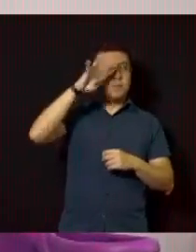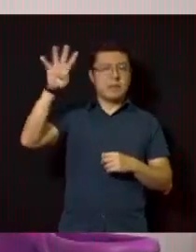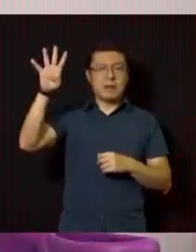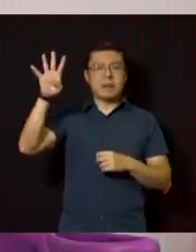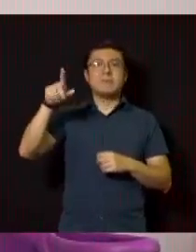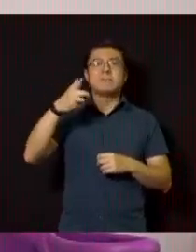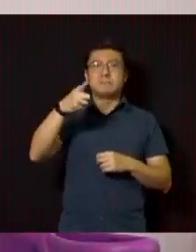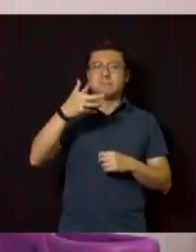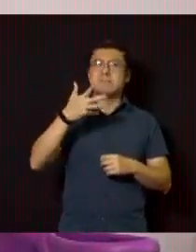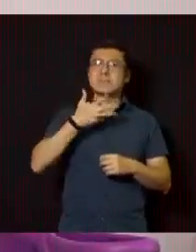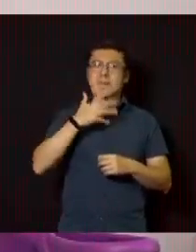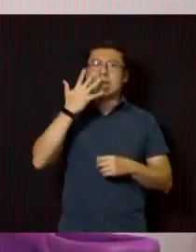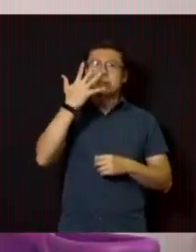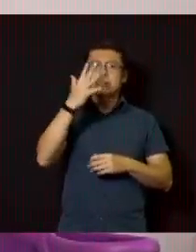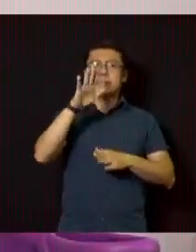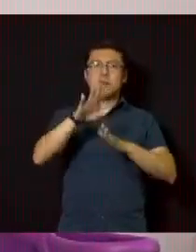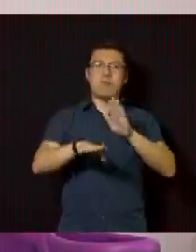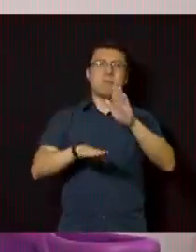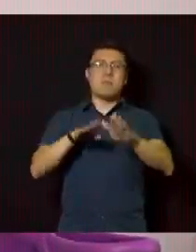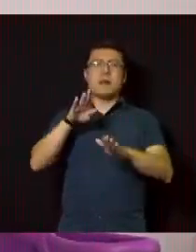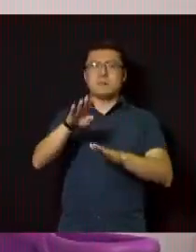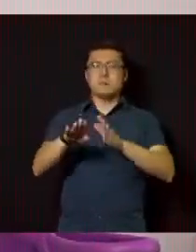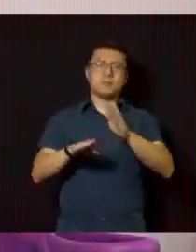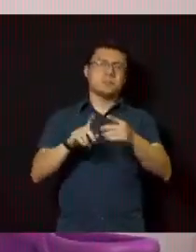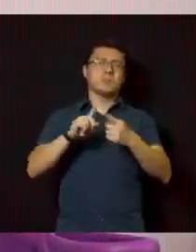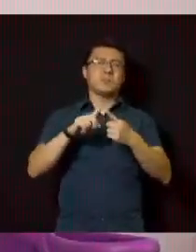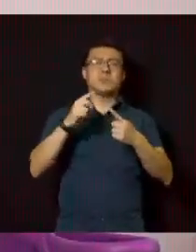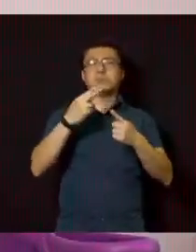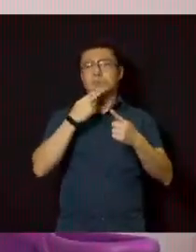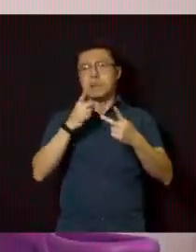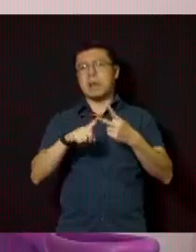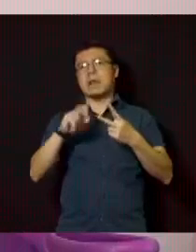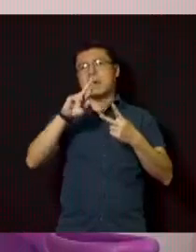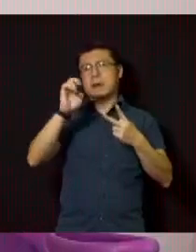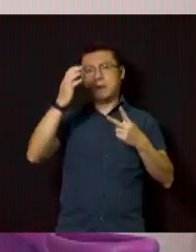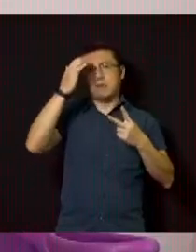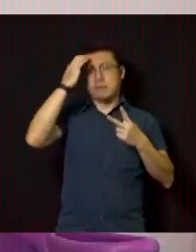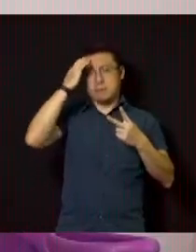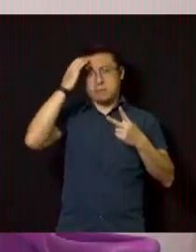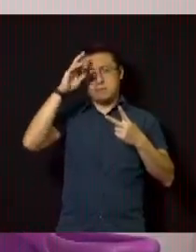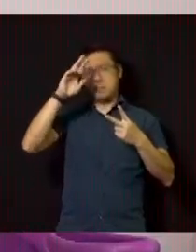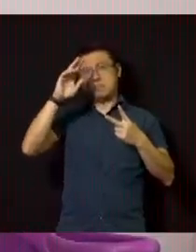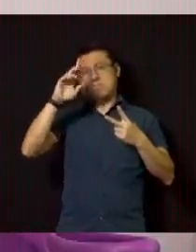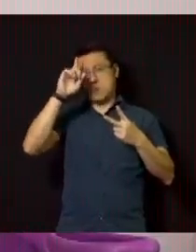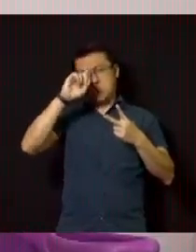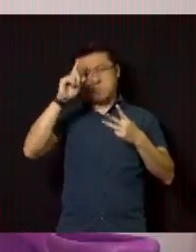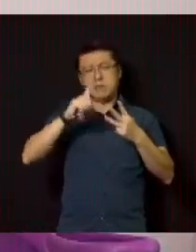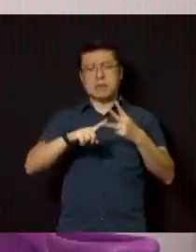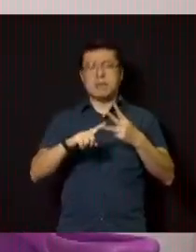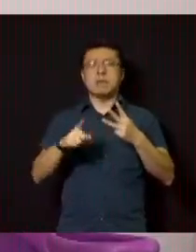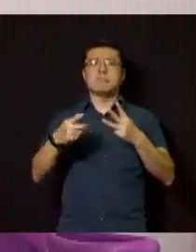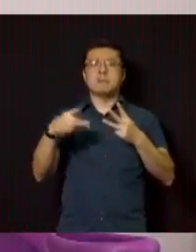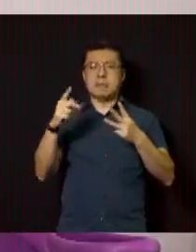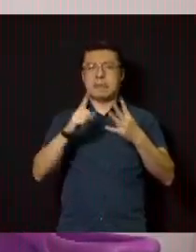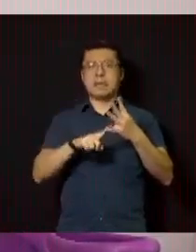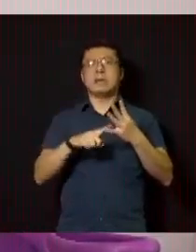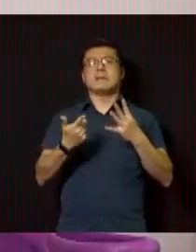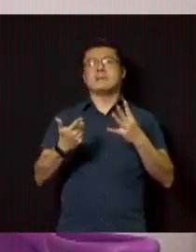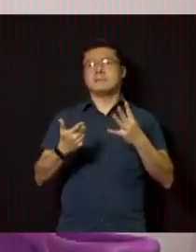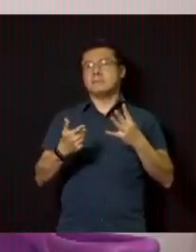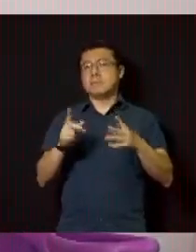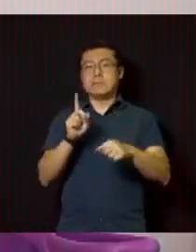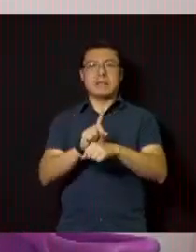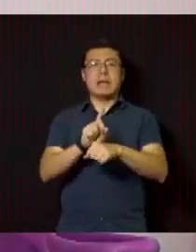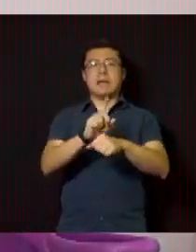usar, recomendar, ¿sí? Hacer la venta de nuestros productos, la reventa de ellos, ganar dinero a diario, construir nuestro equipo